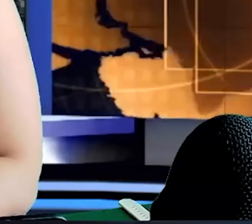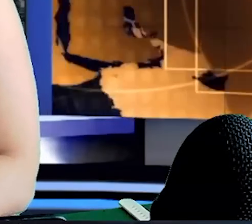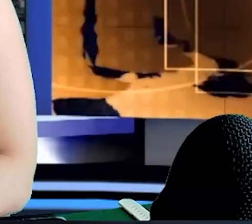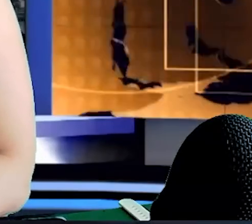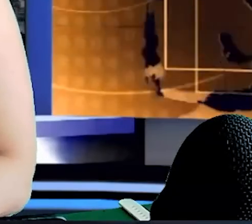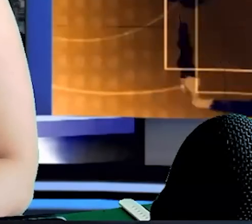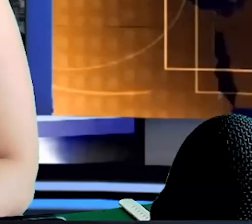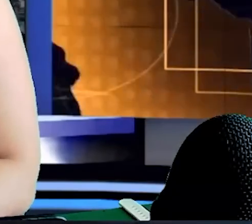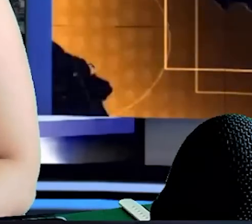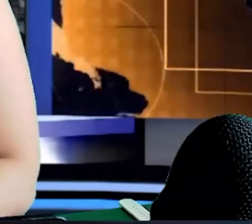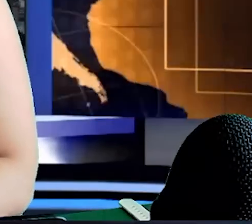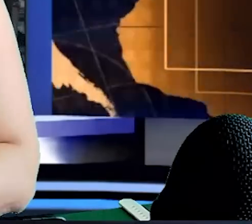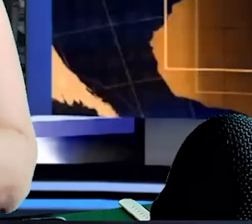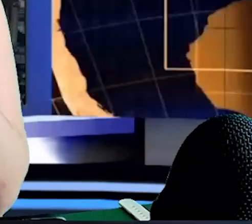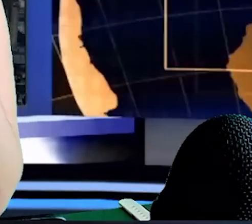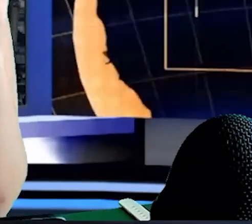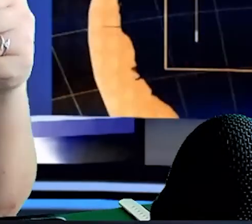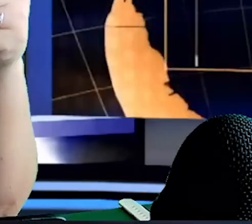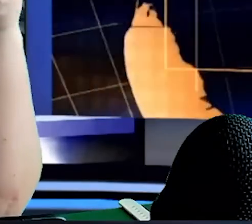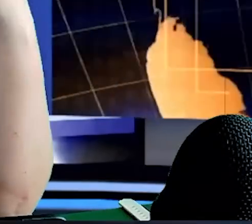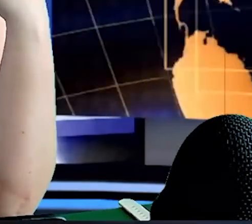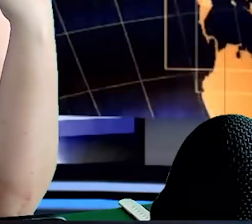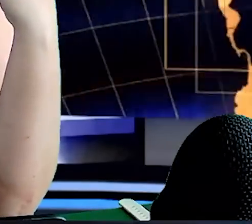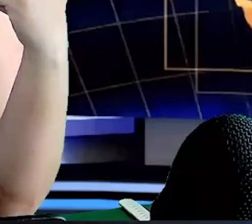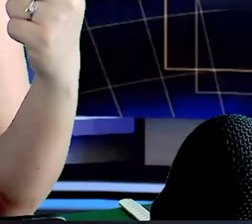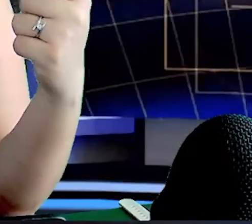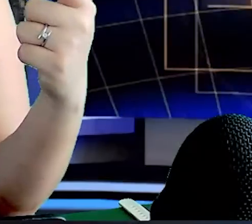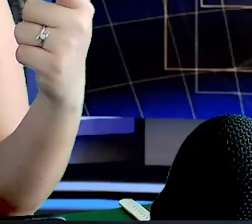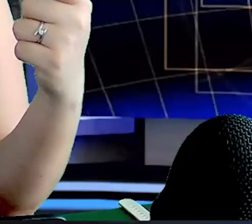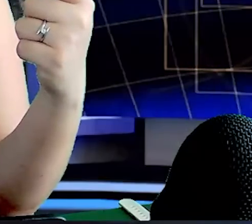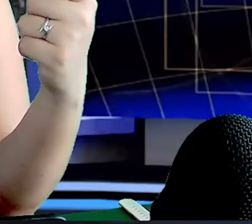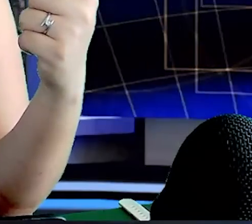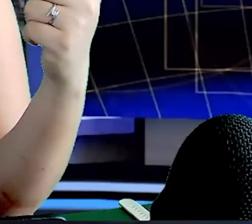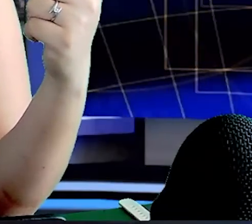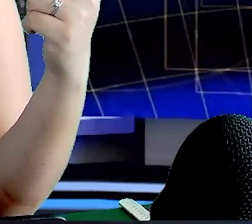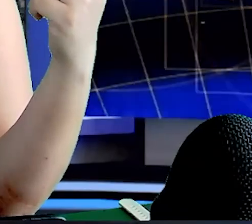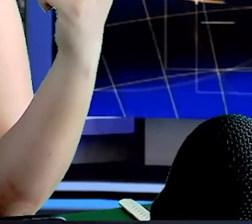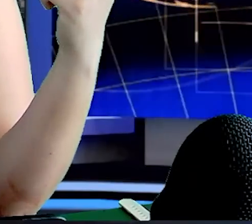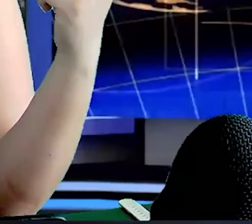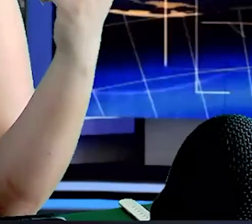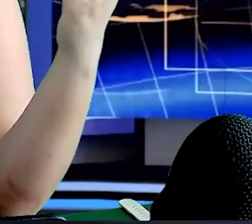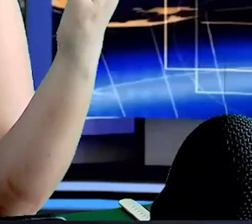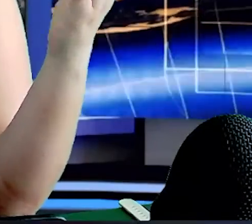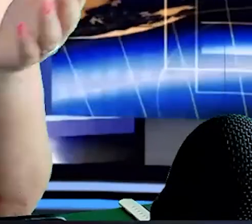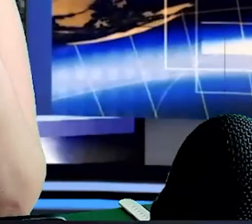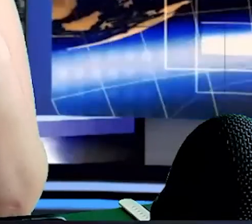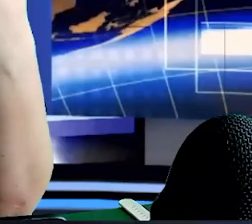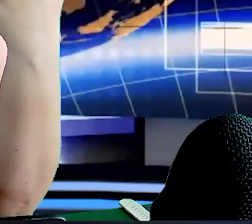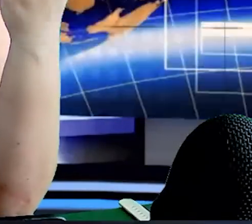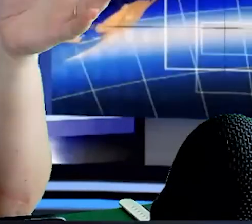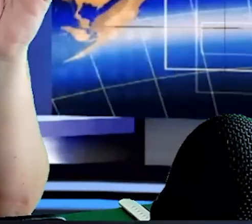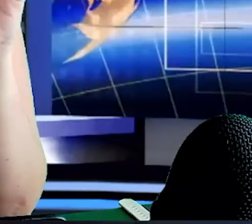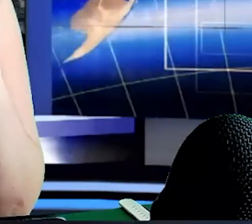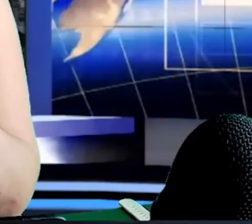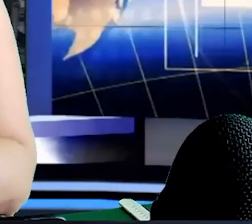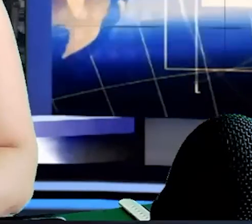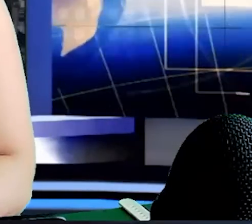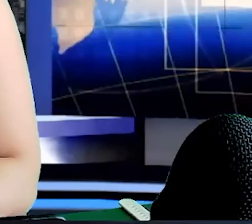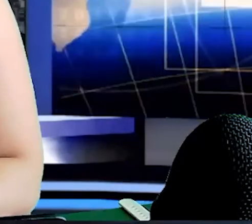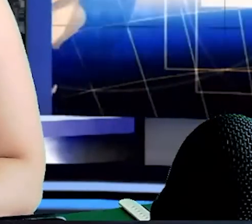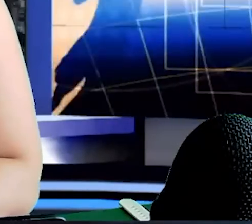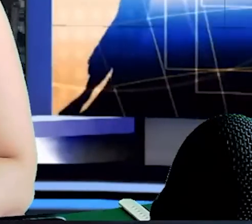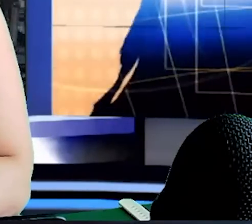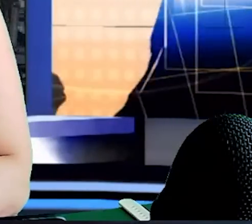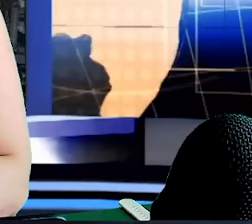información que durante años se quiso ocultar, se quiso taponear, como si los mexicanos estuviéramos todos sonsos,